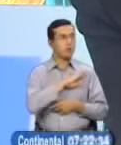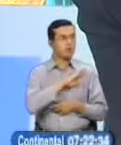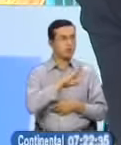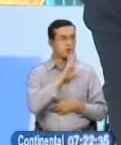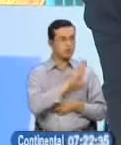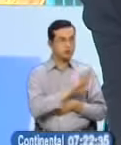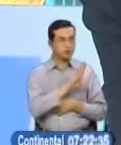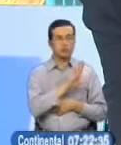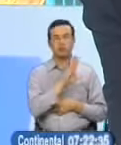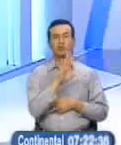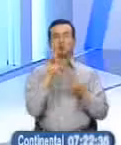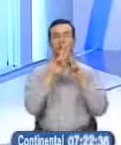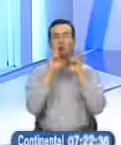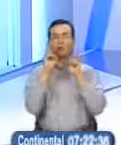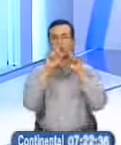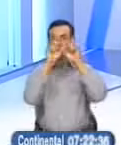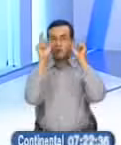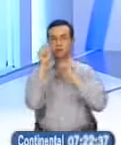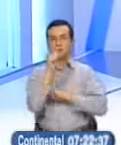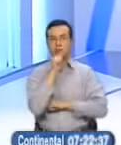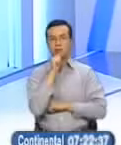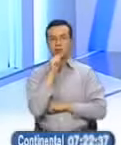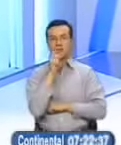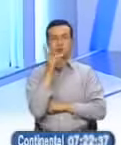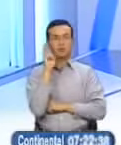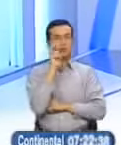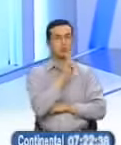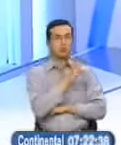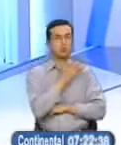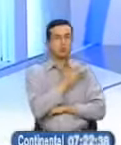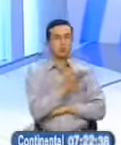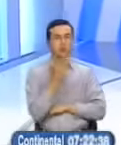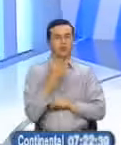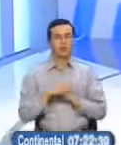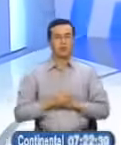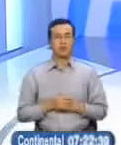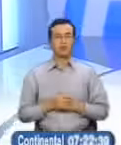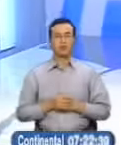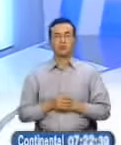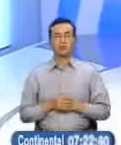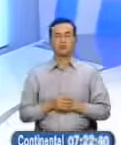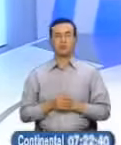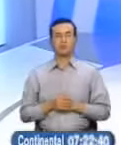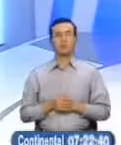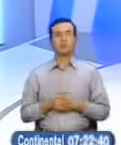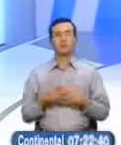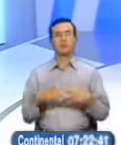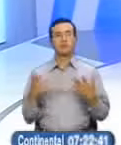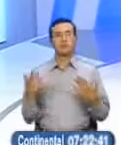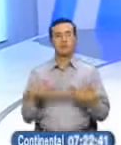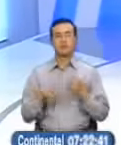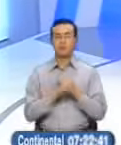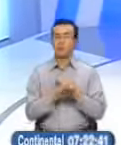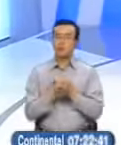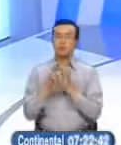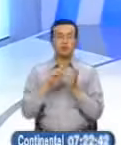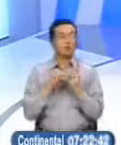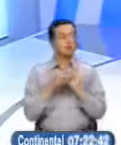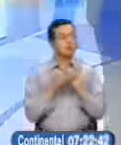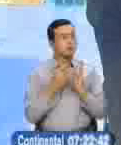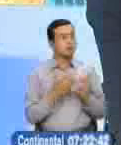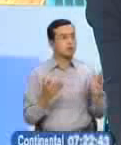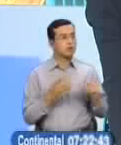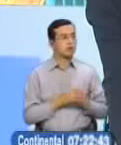municipio con el sector privado en el ámbito turístico. Ahora, para haber realizado esta campaña significa